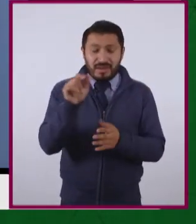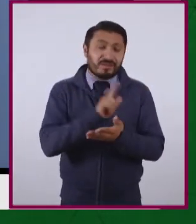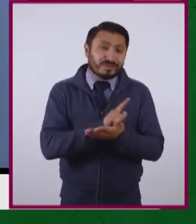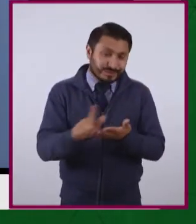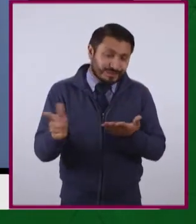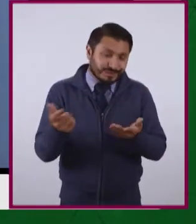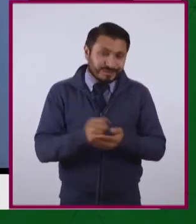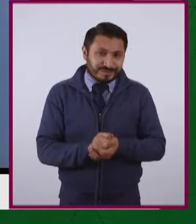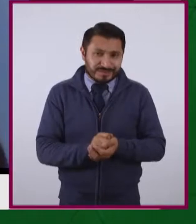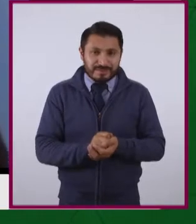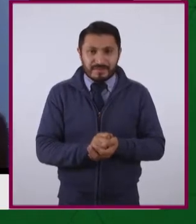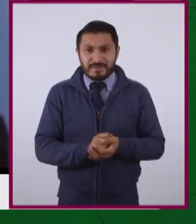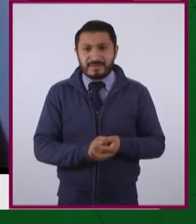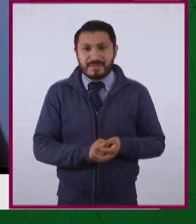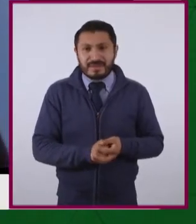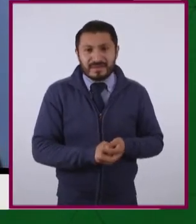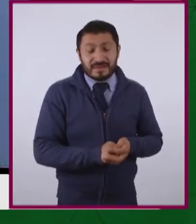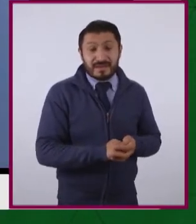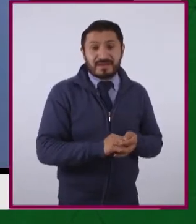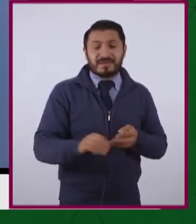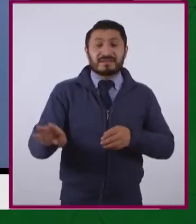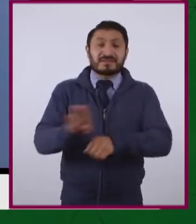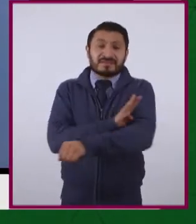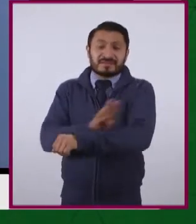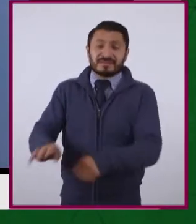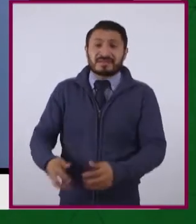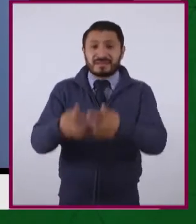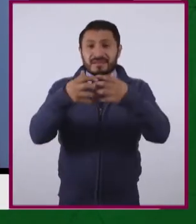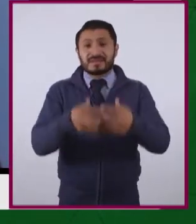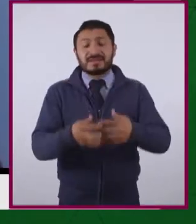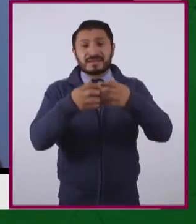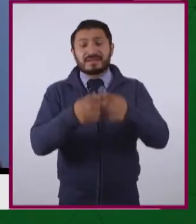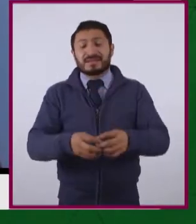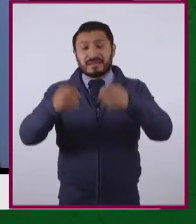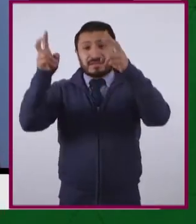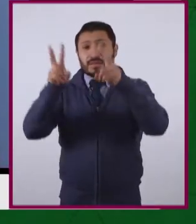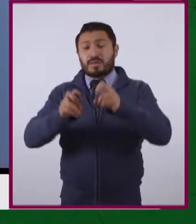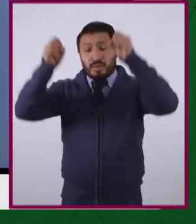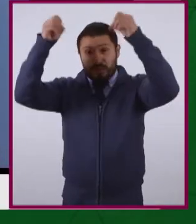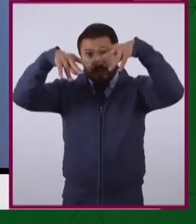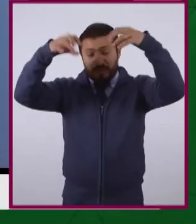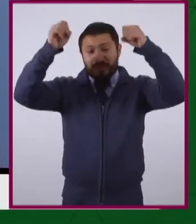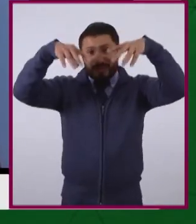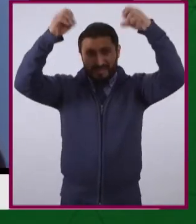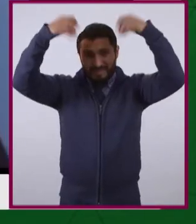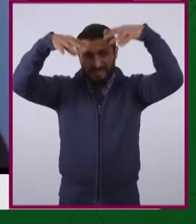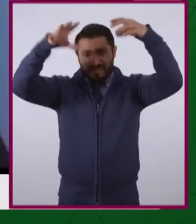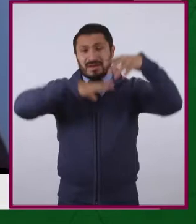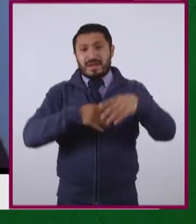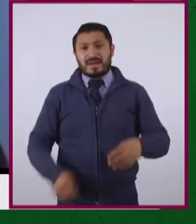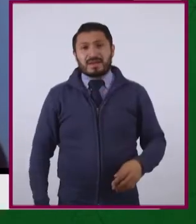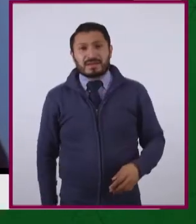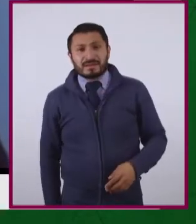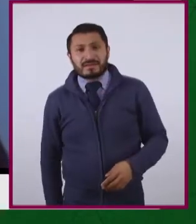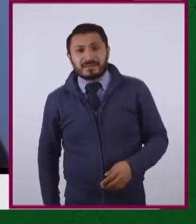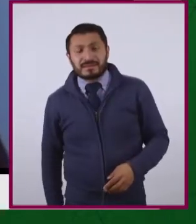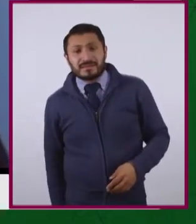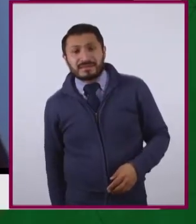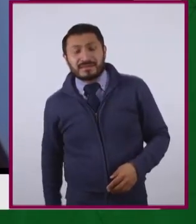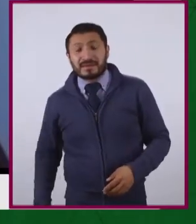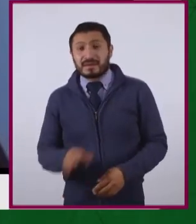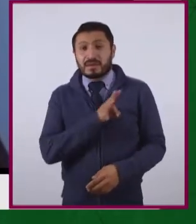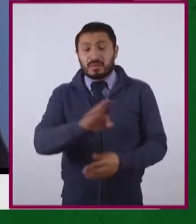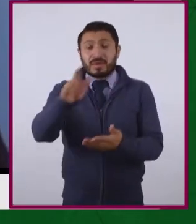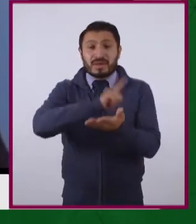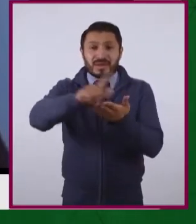¿no? La ventaja de los sistemas de captación de lluvia es que tienen la capacidad de limpiar esta agua